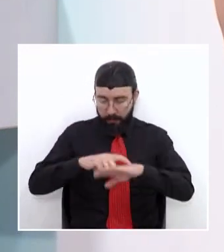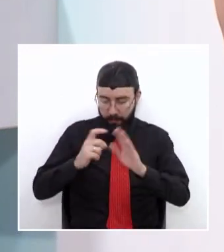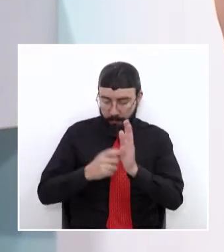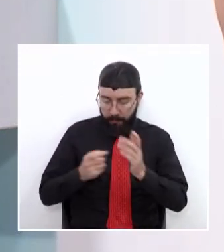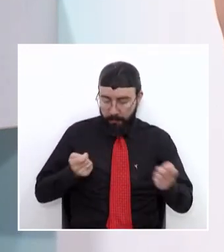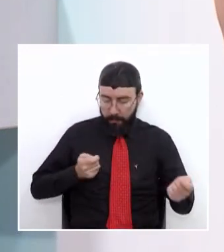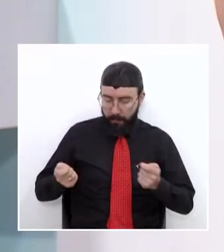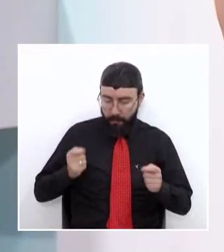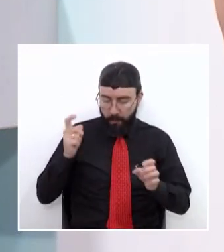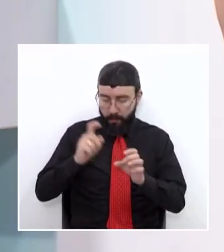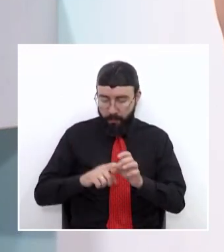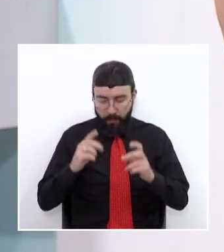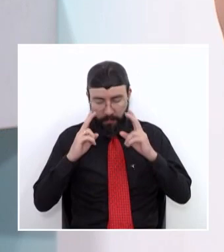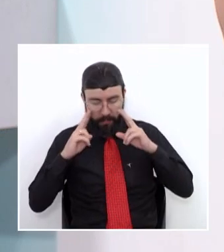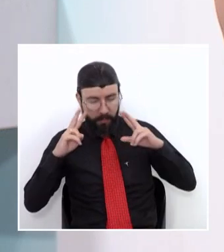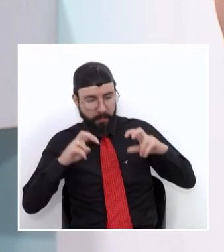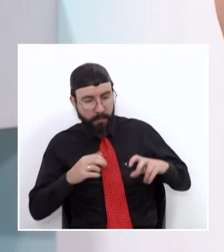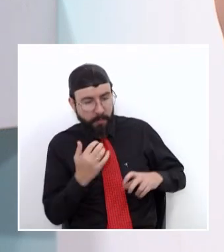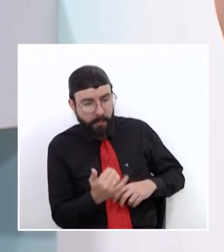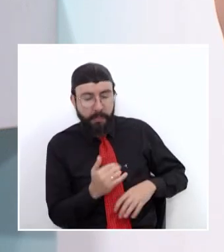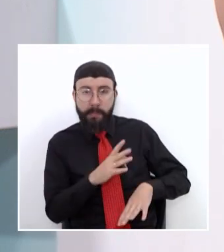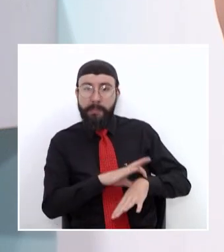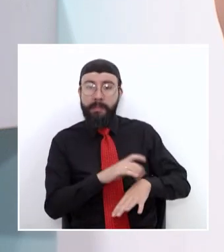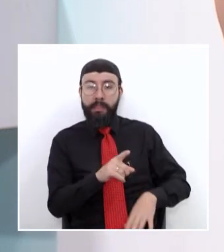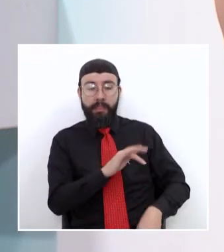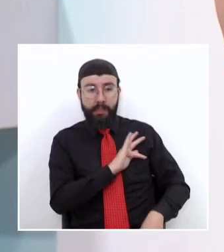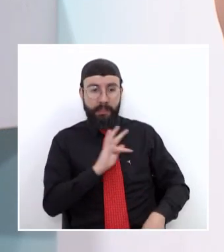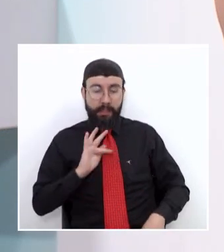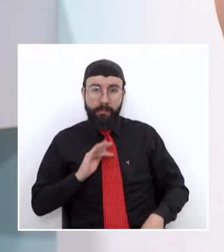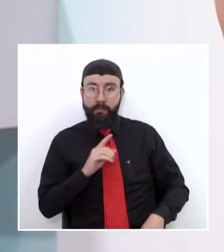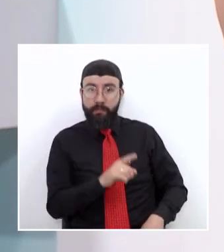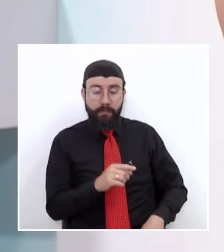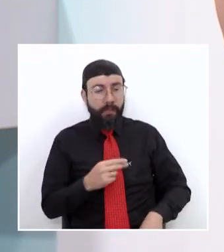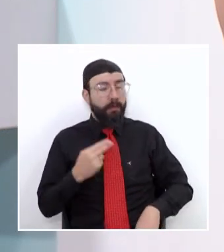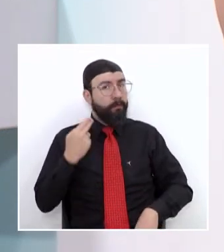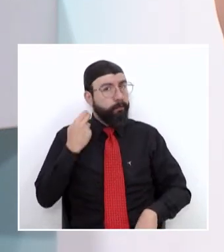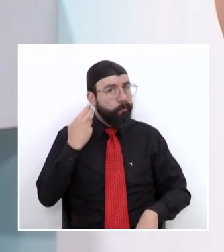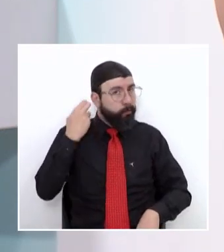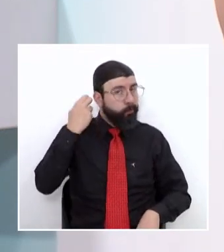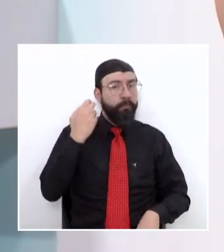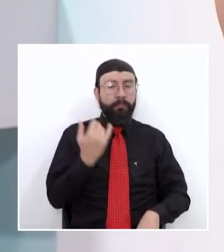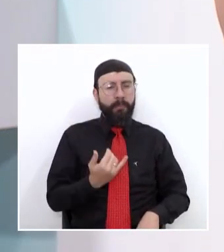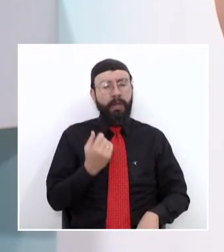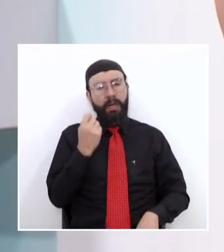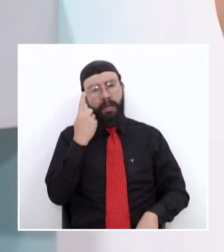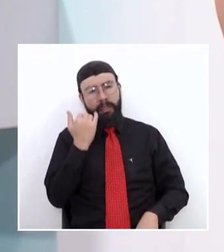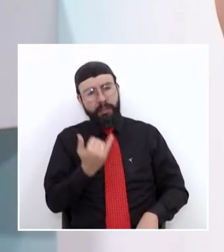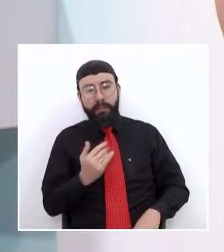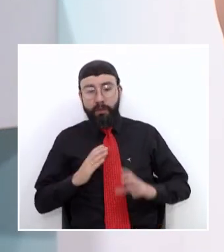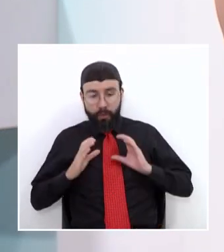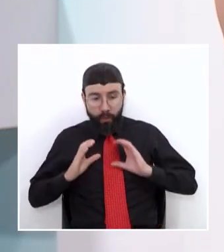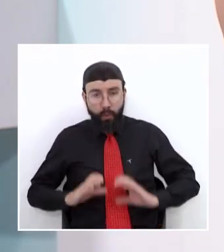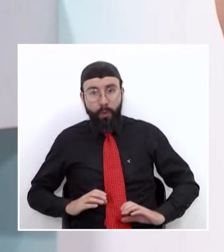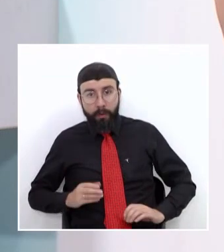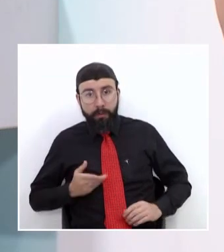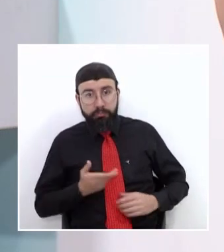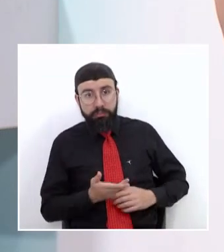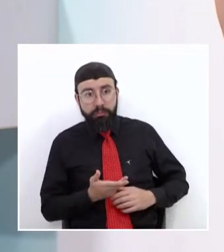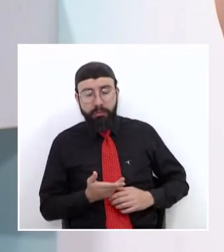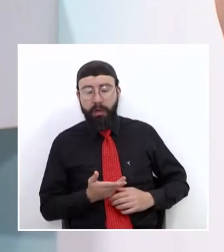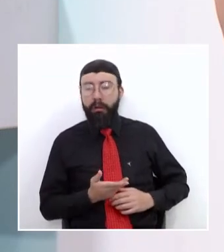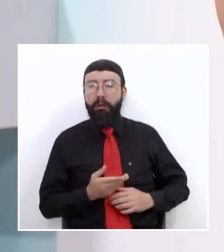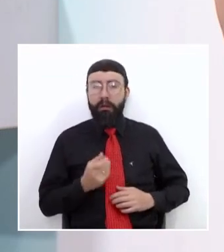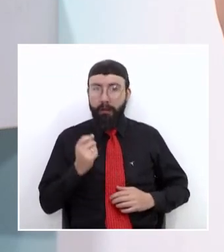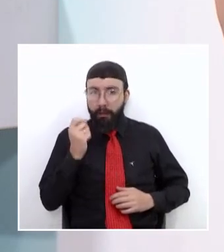evaluación clínica. La terapia neural se convierte en una gran ayuda terapéutica y entender que nuestro cuerpo, pues, primero